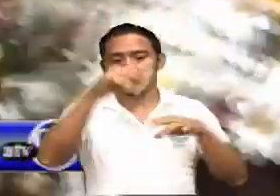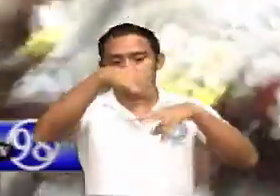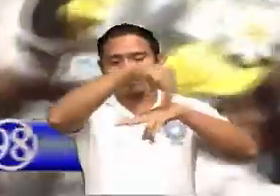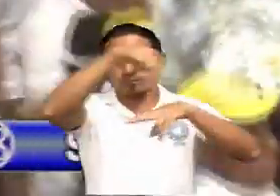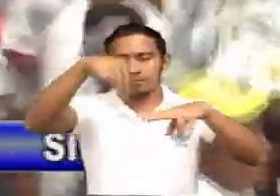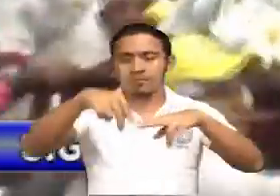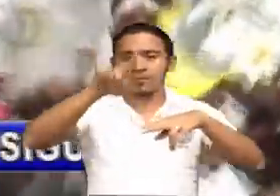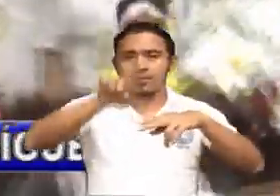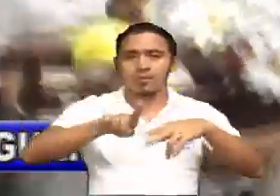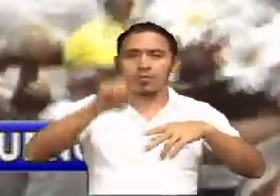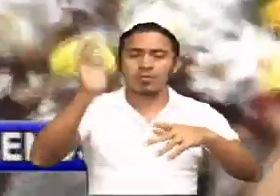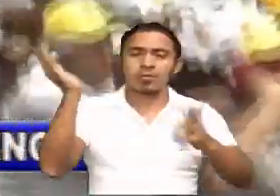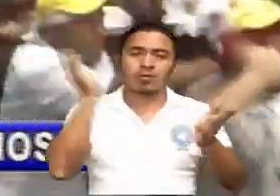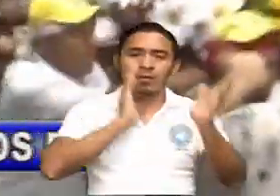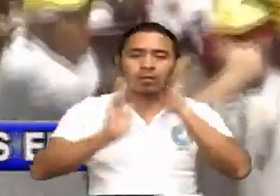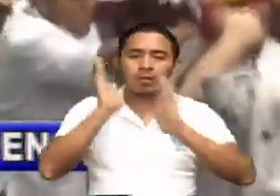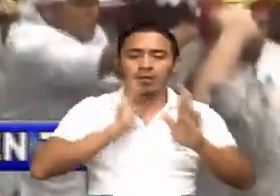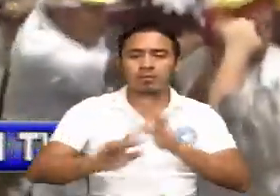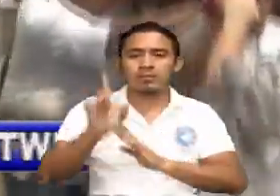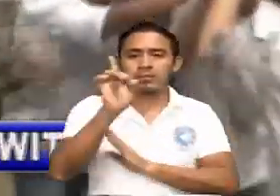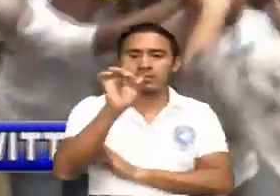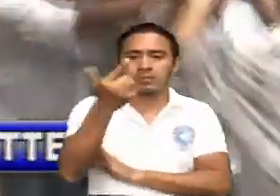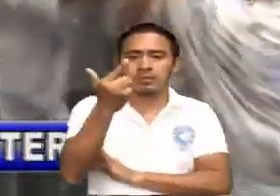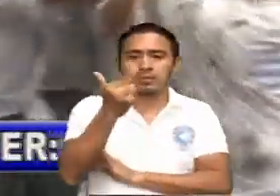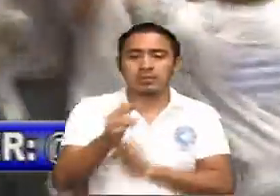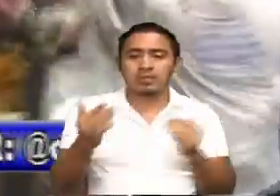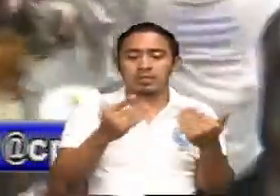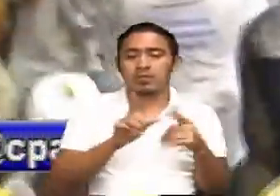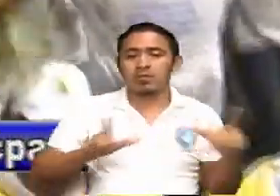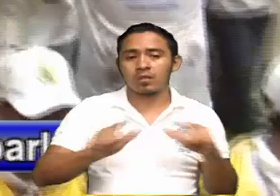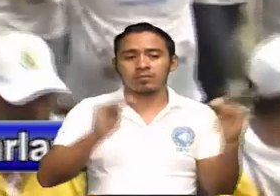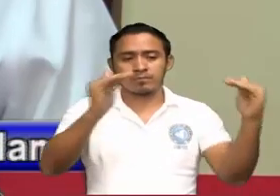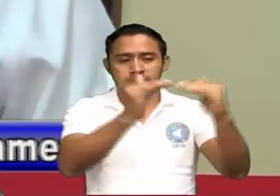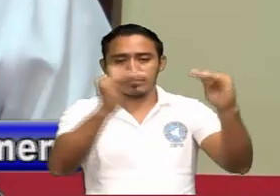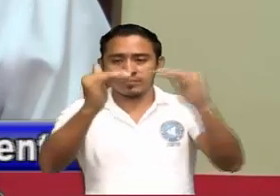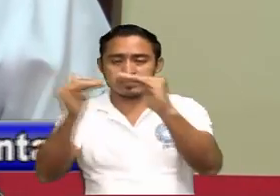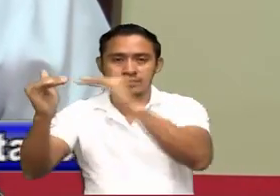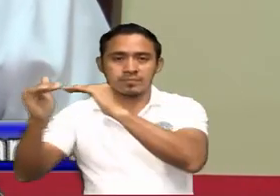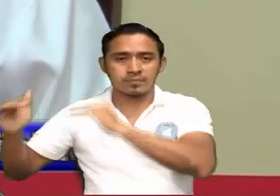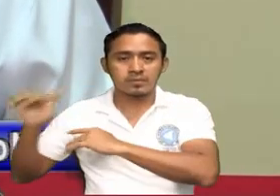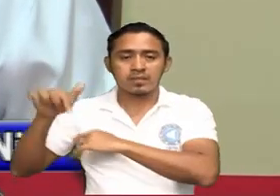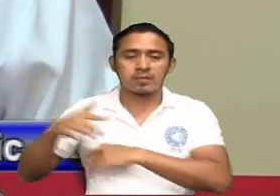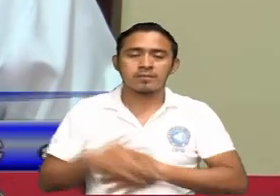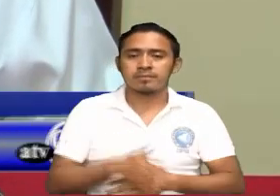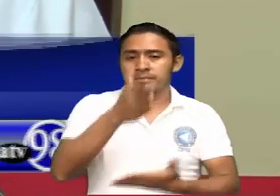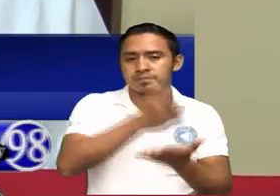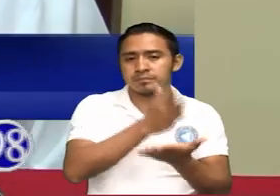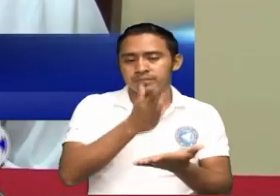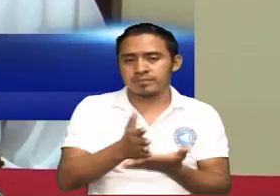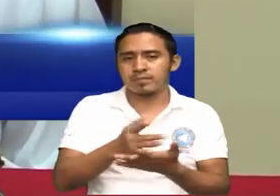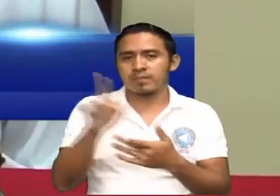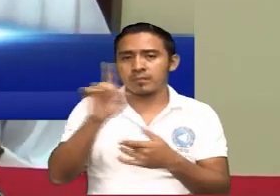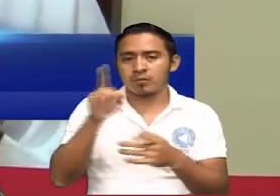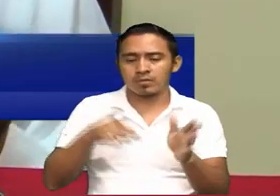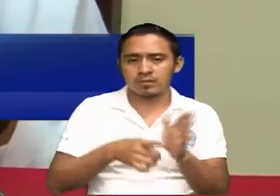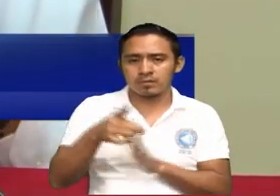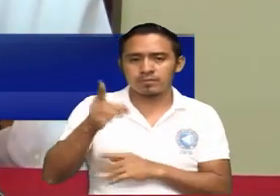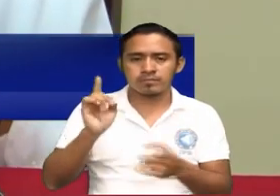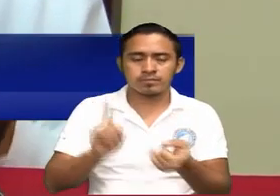imagen el 1 de agosto con 7 puestos móviles. Que serán designados en las siguientes